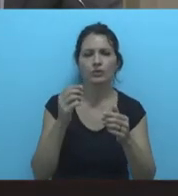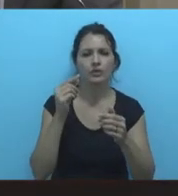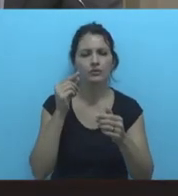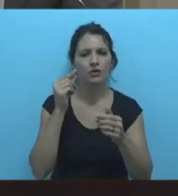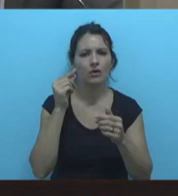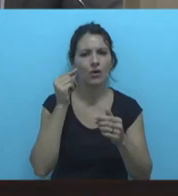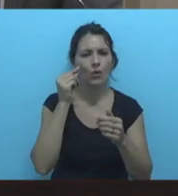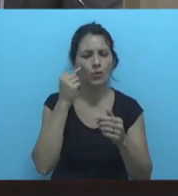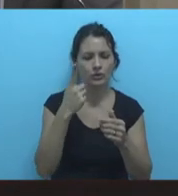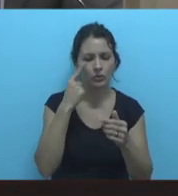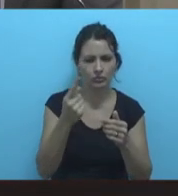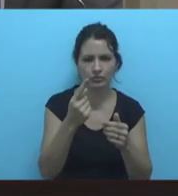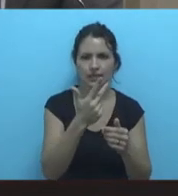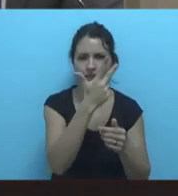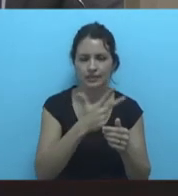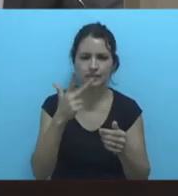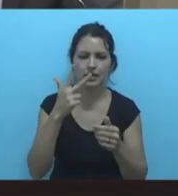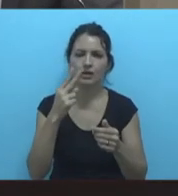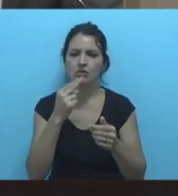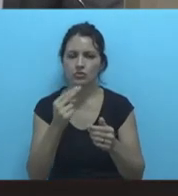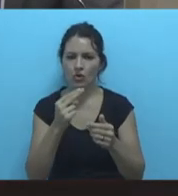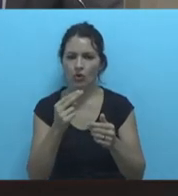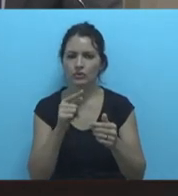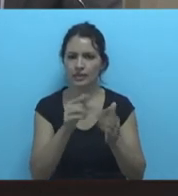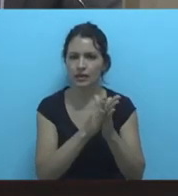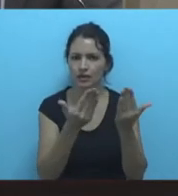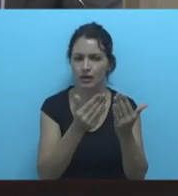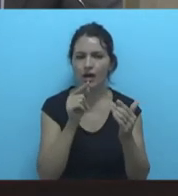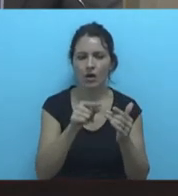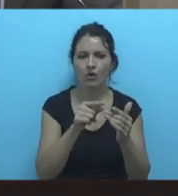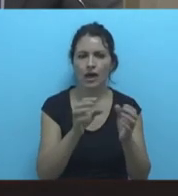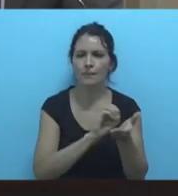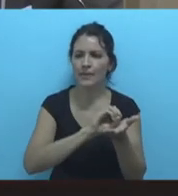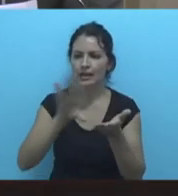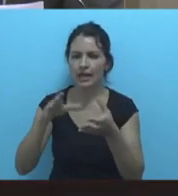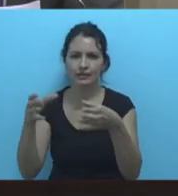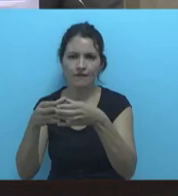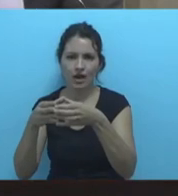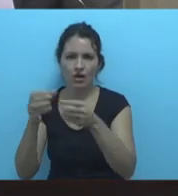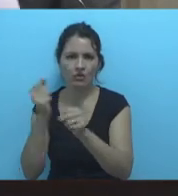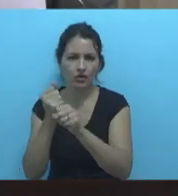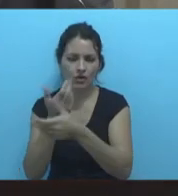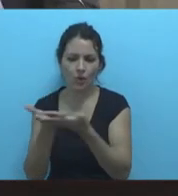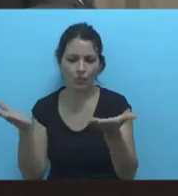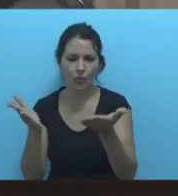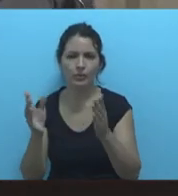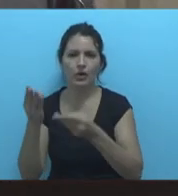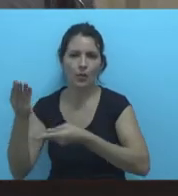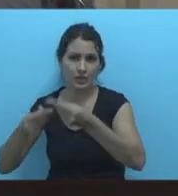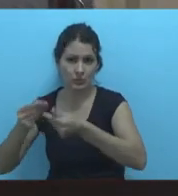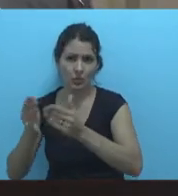expediente 41.311, que pase a obras públicas, presupuesto y hacienda y constitucionales. Ponemos